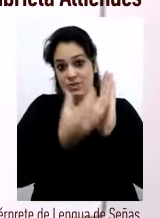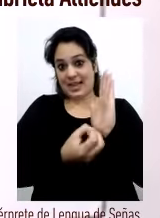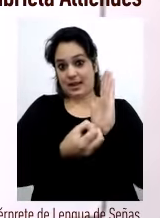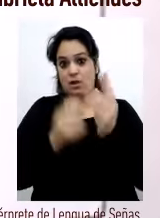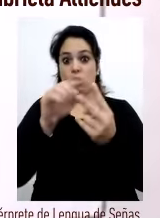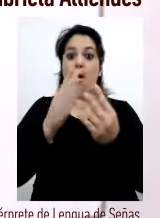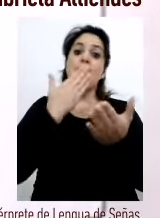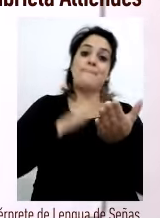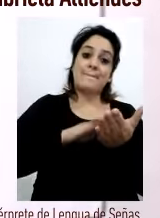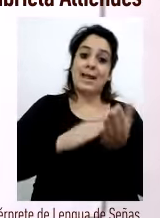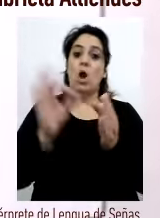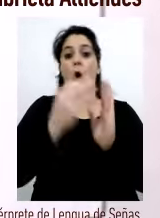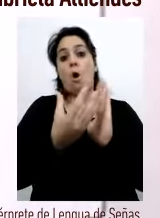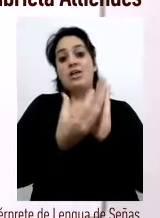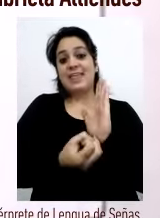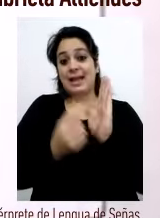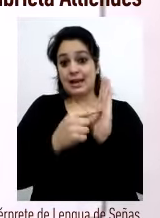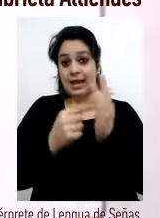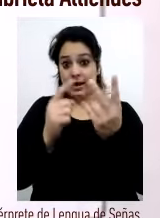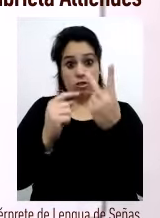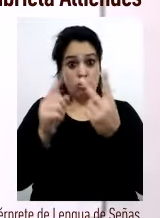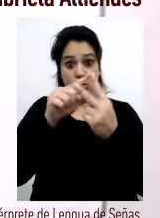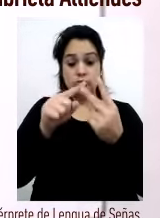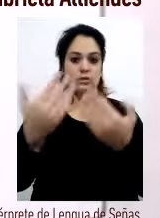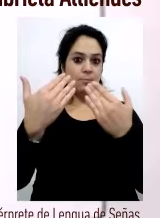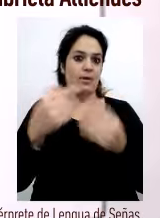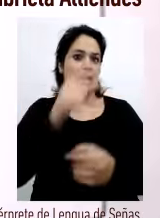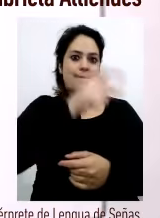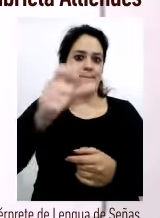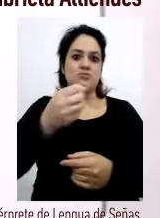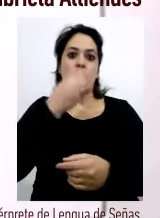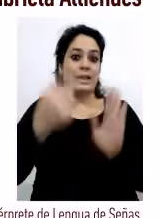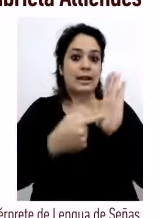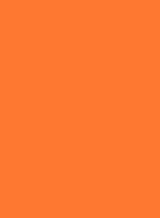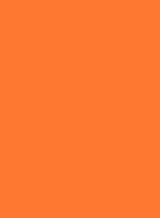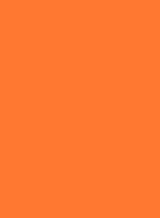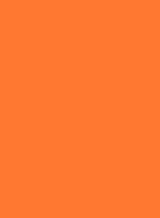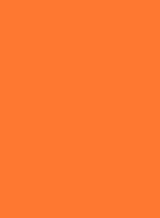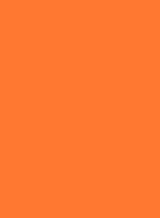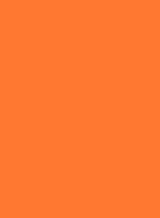Ambos formatos, tanto el de papel y el digital, son válidos ante las autoridades que se lo requieran.